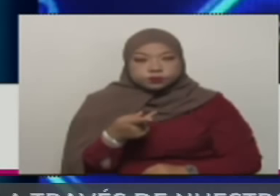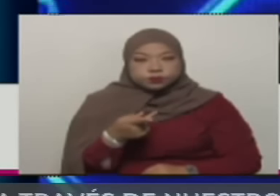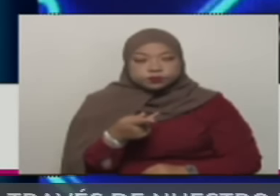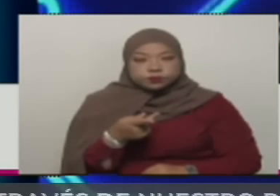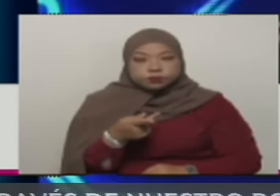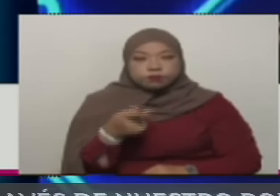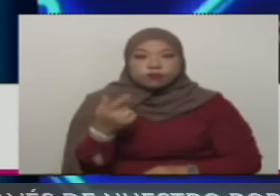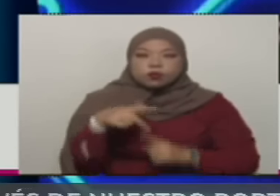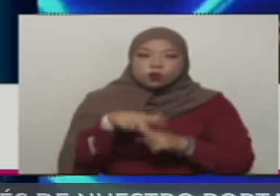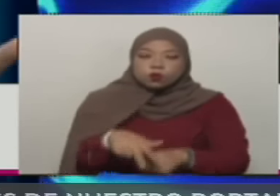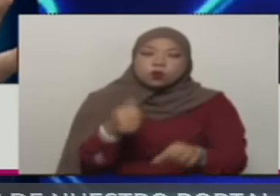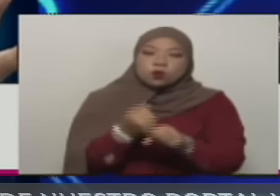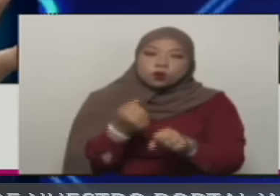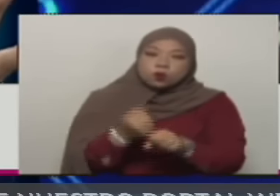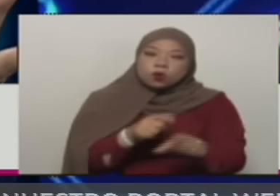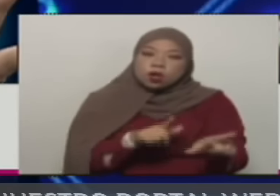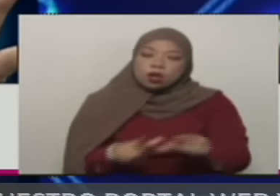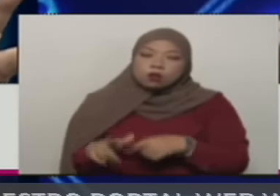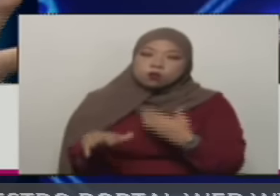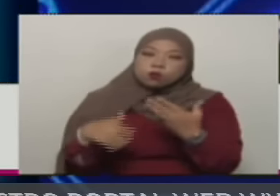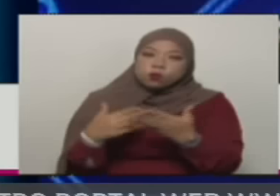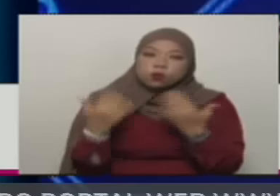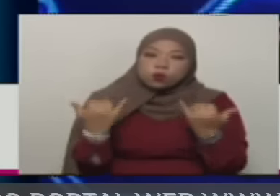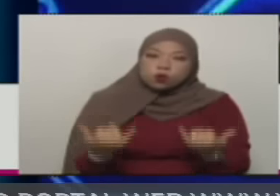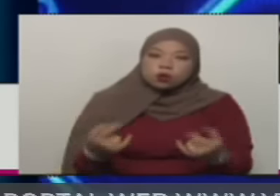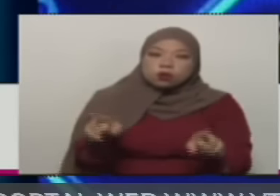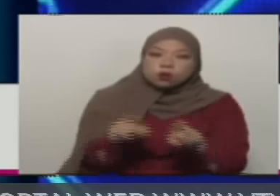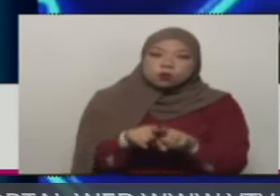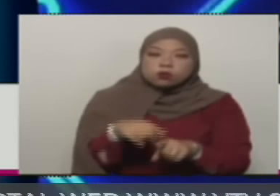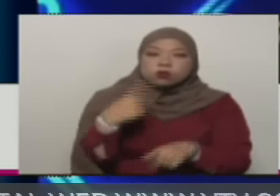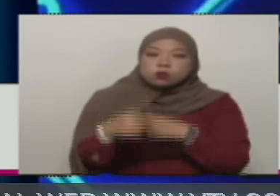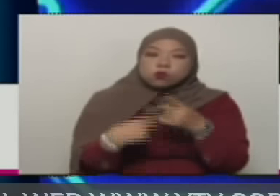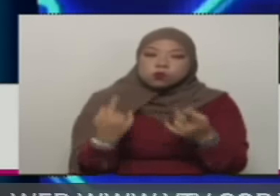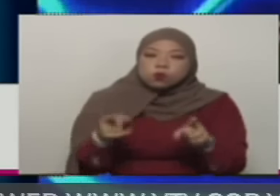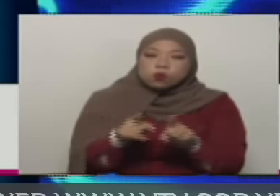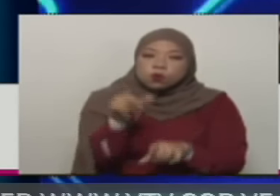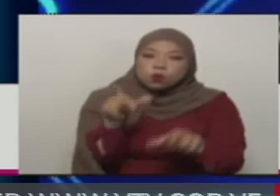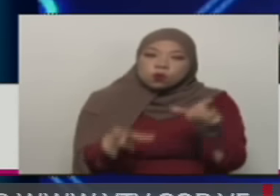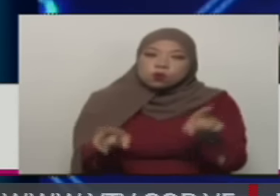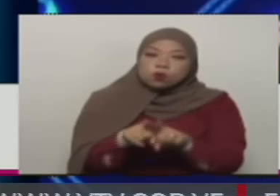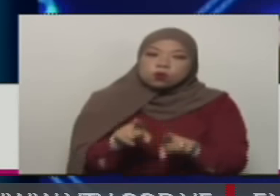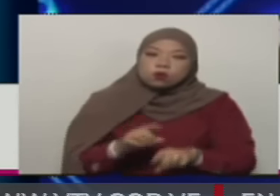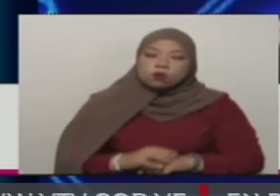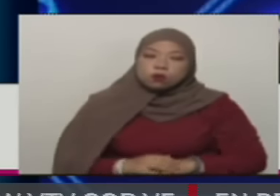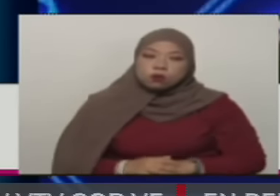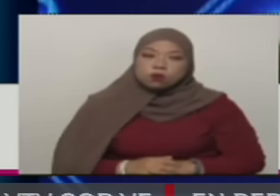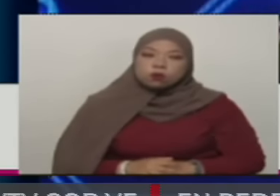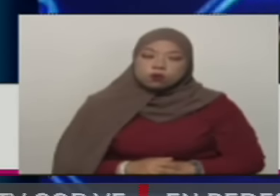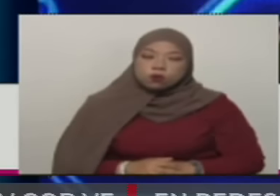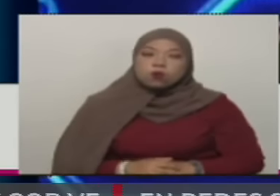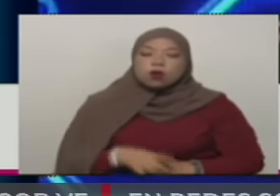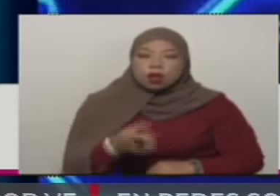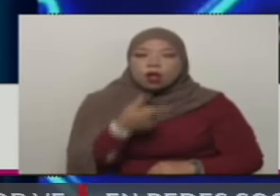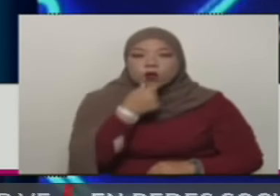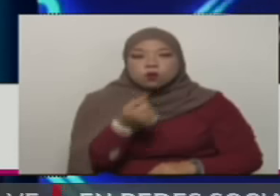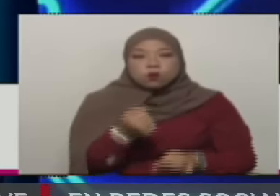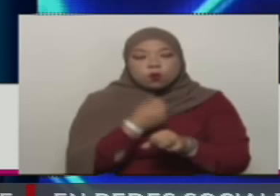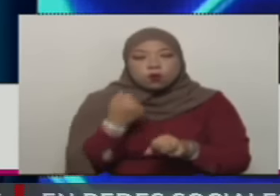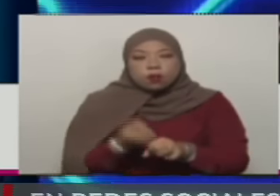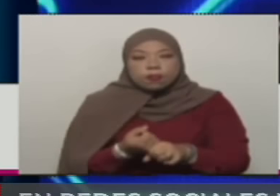Ya los empresarios se dejaron de eso. Aquí todo el mundo sabe que salga sapo, salga